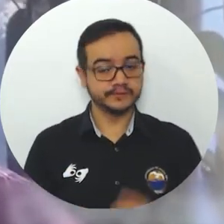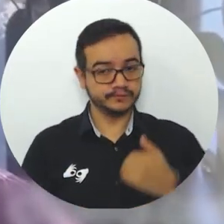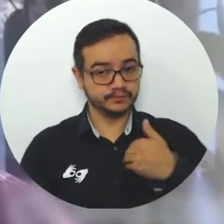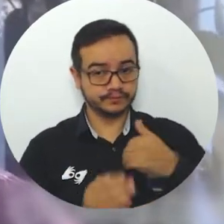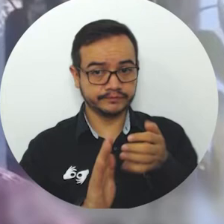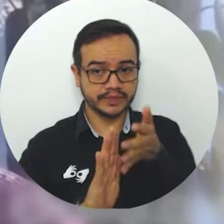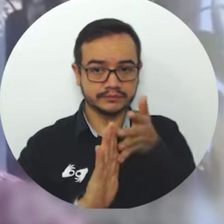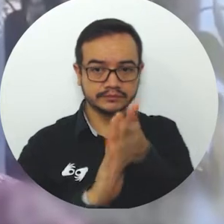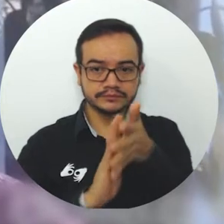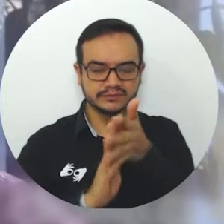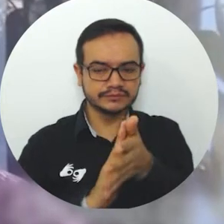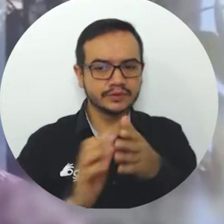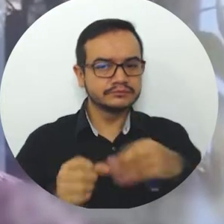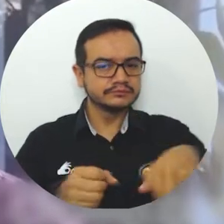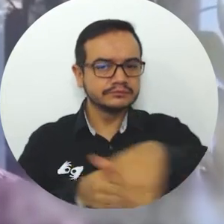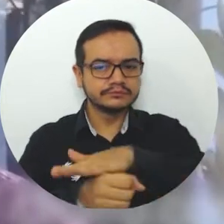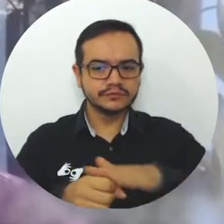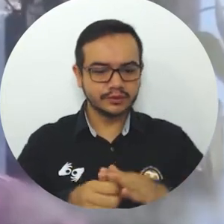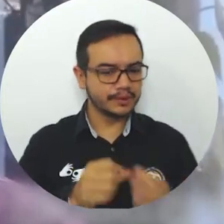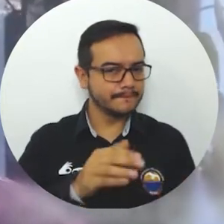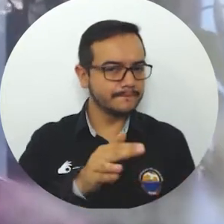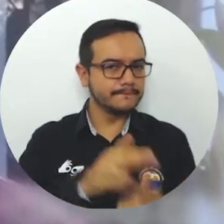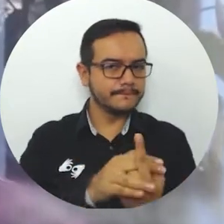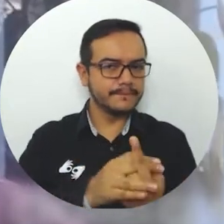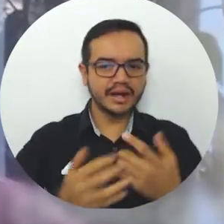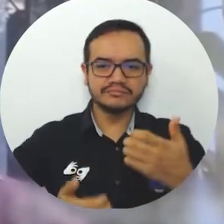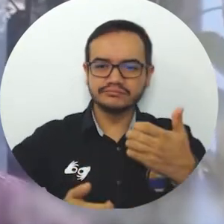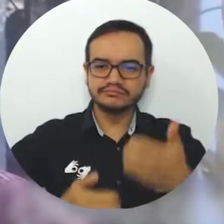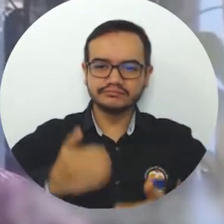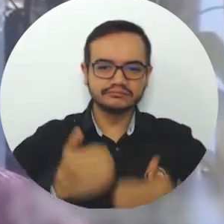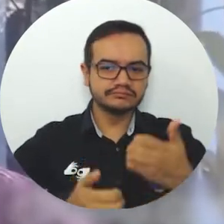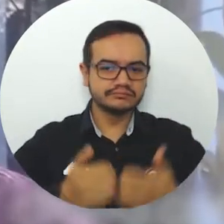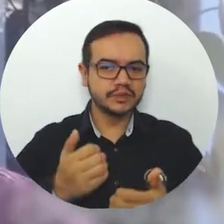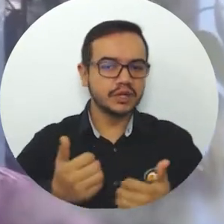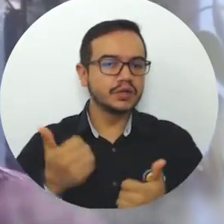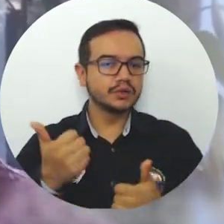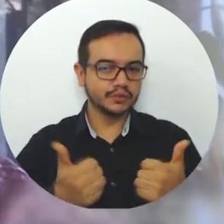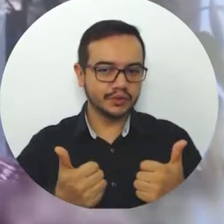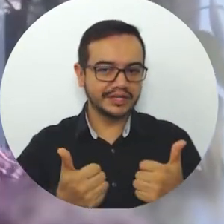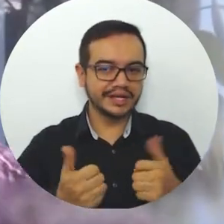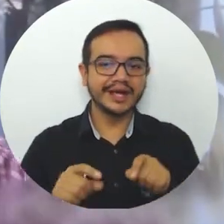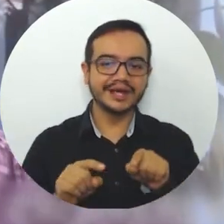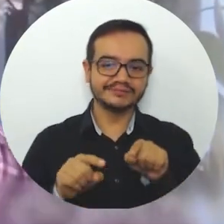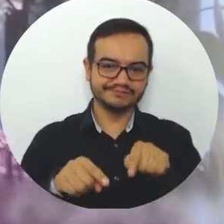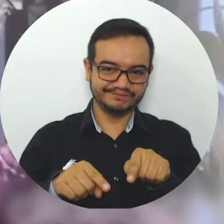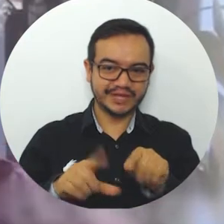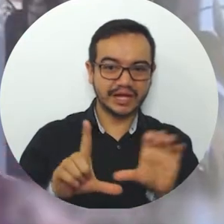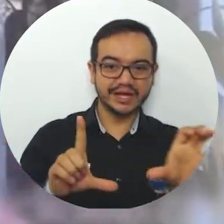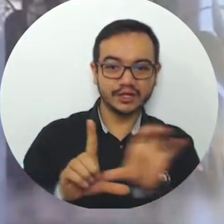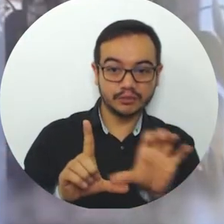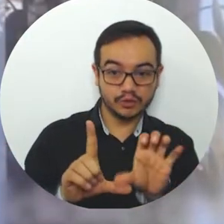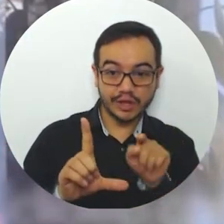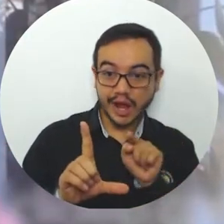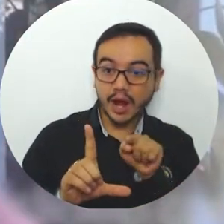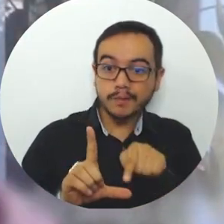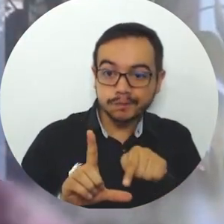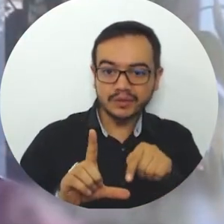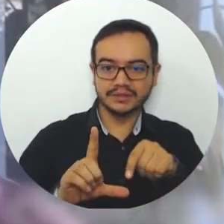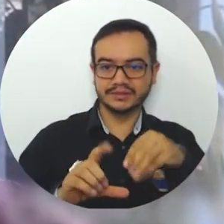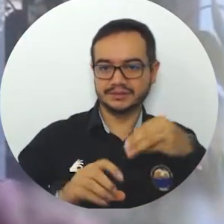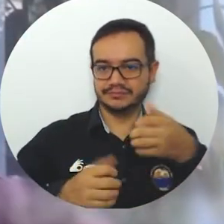Les puedo informar que el problema que se suscitó es eminentemente técnico,